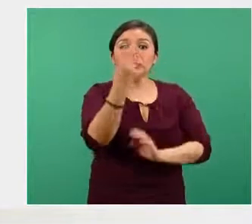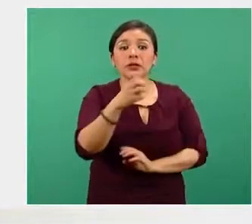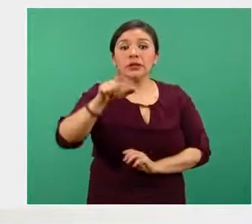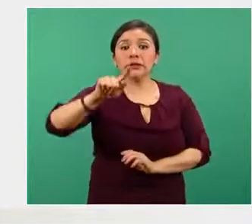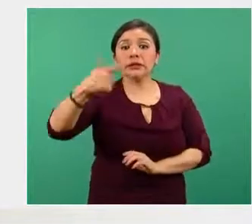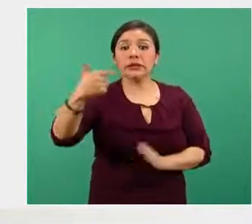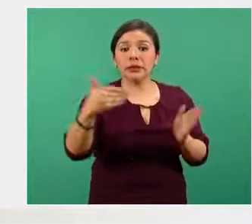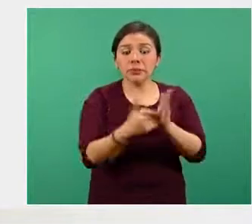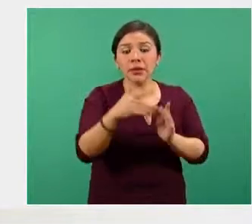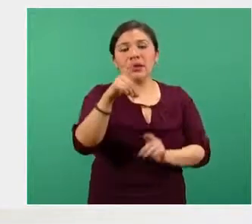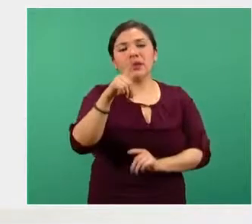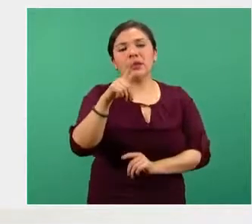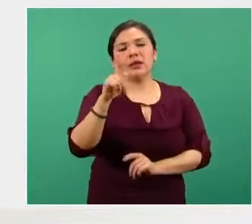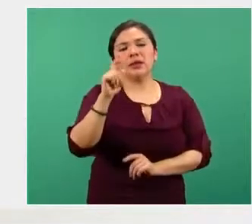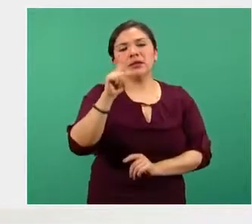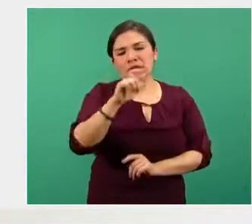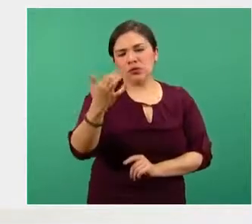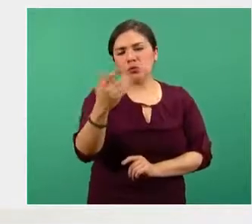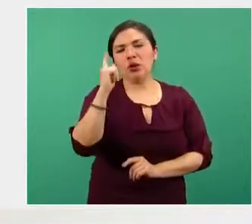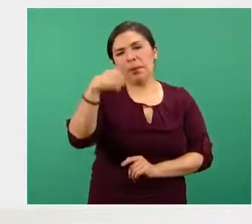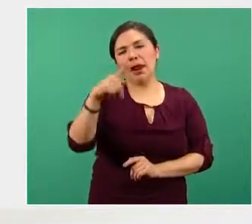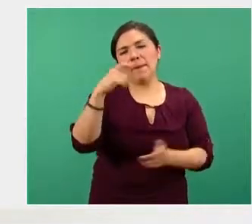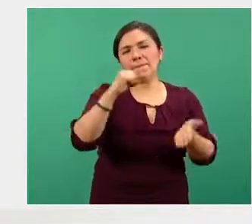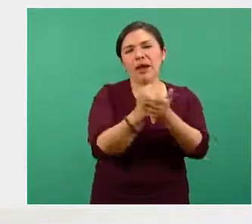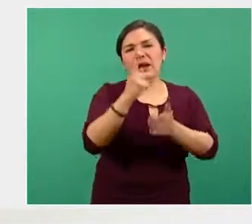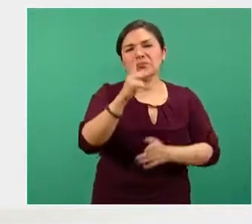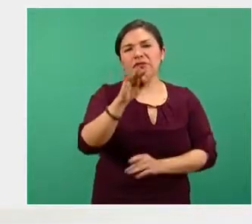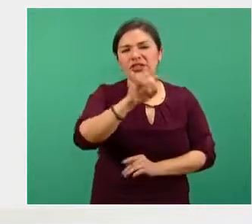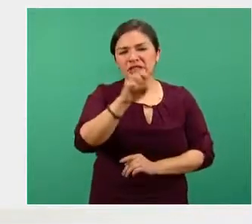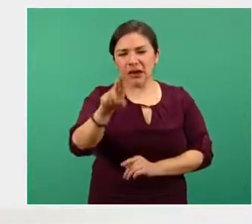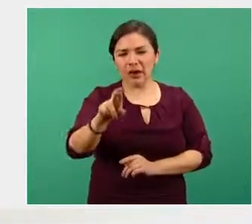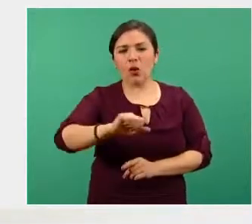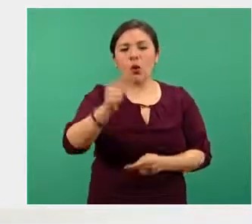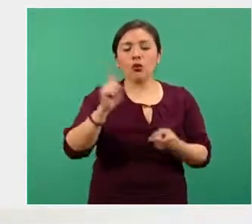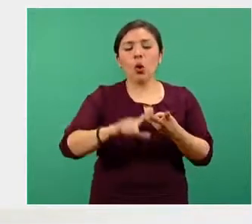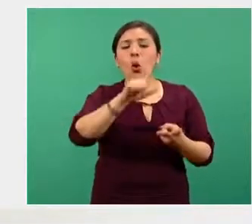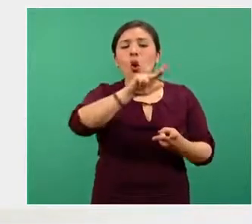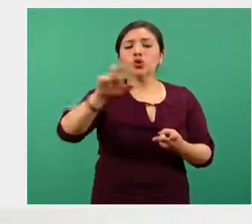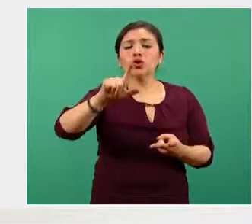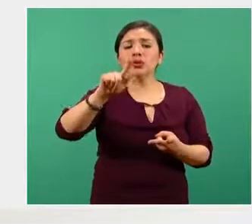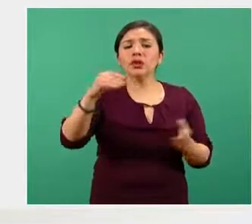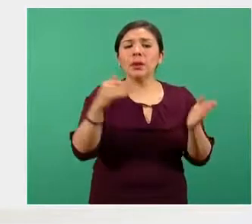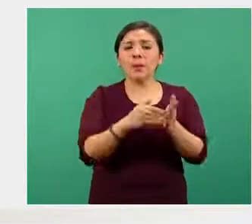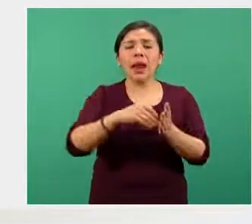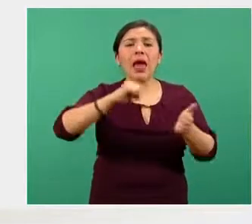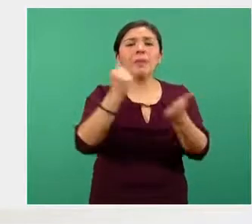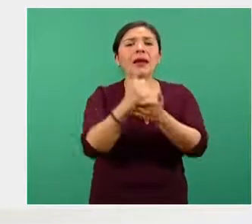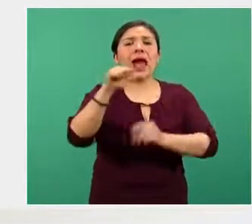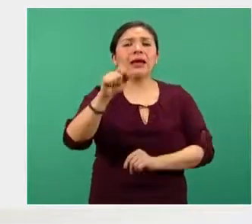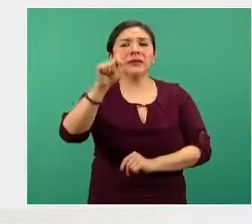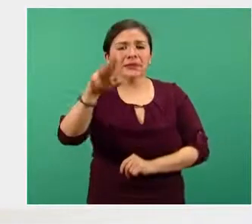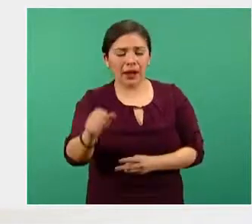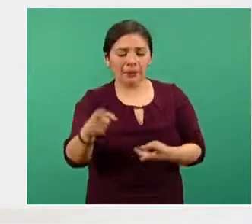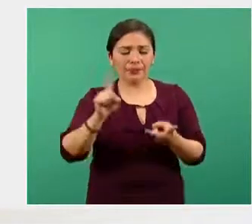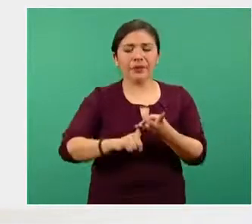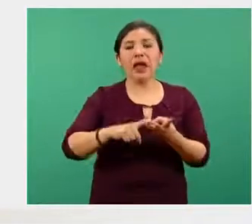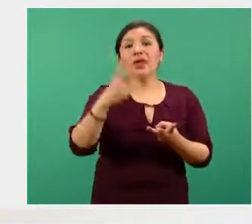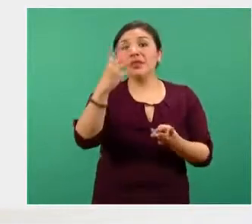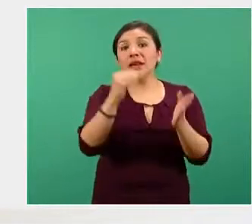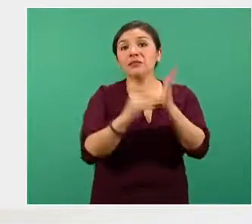4.377.000 de Pfizer-BioNTech, 870.000 de AstraZeneca, 3 millones de